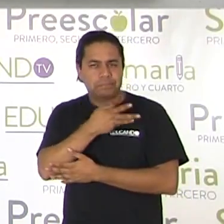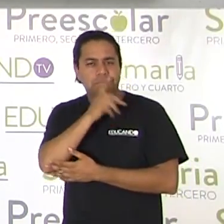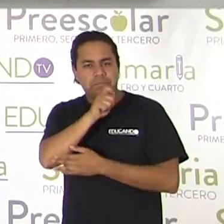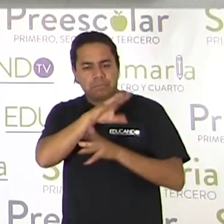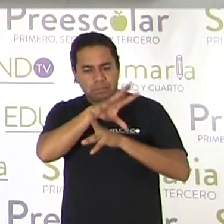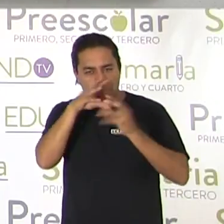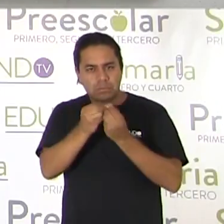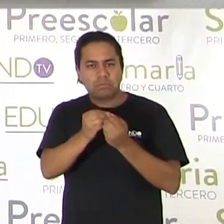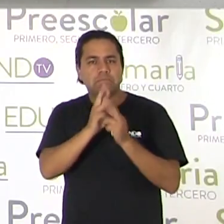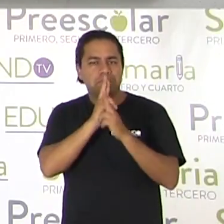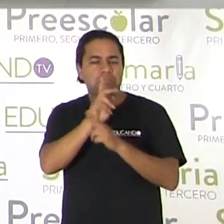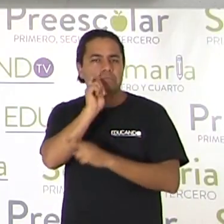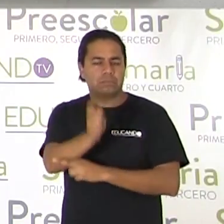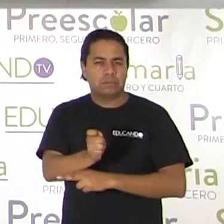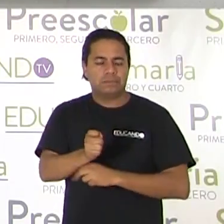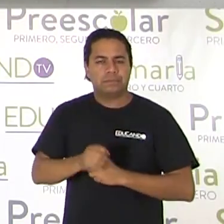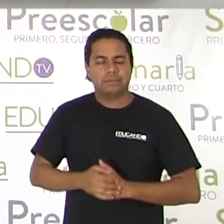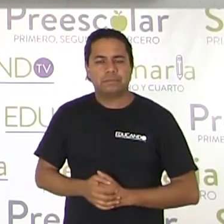de